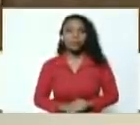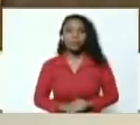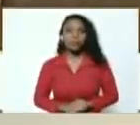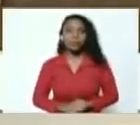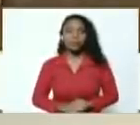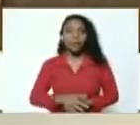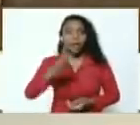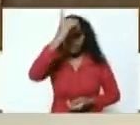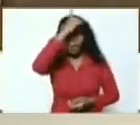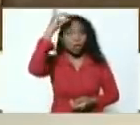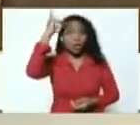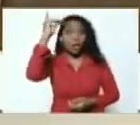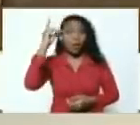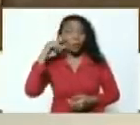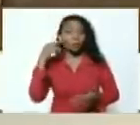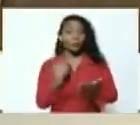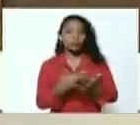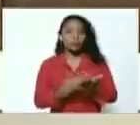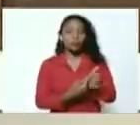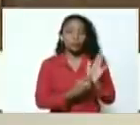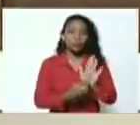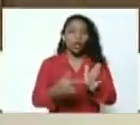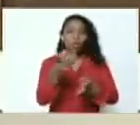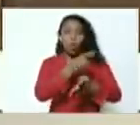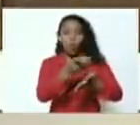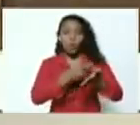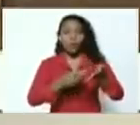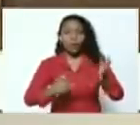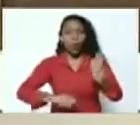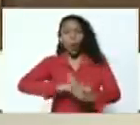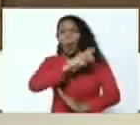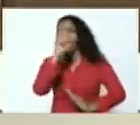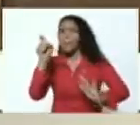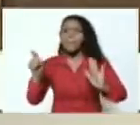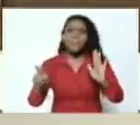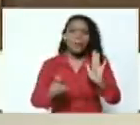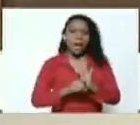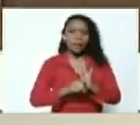Diosdado Cabello Rondón ha presentado un documento bastante completo. Aquí está.